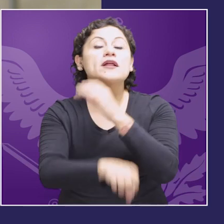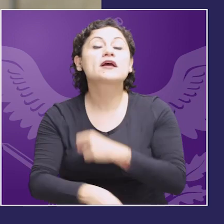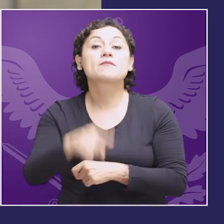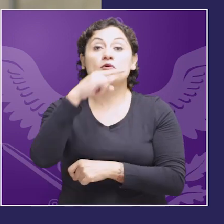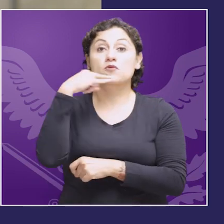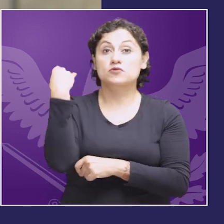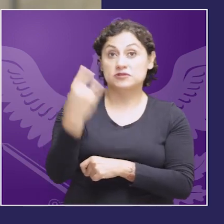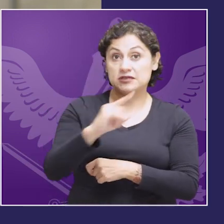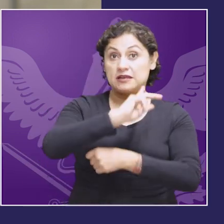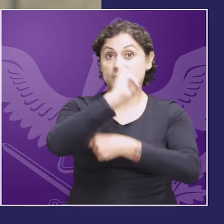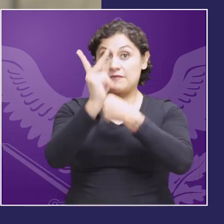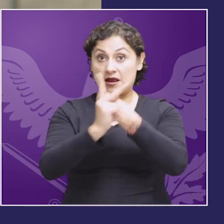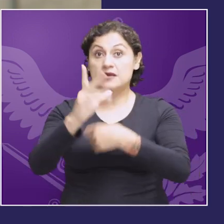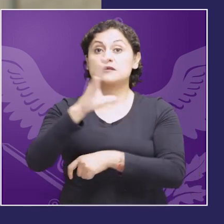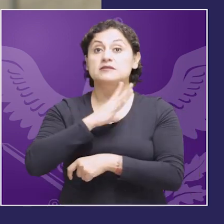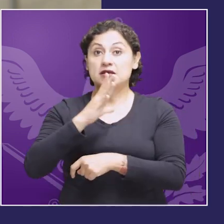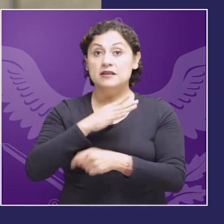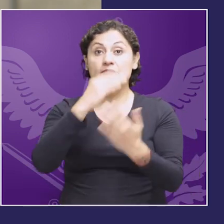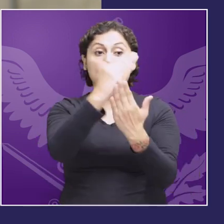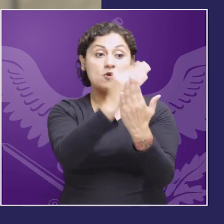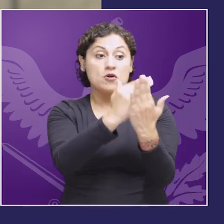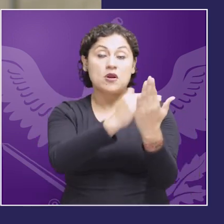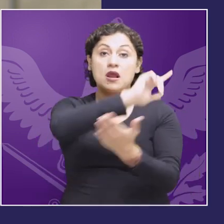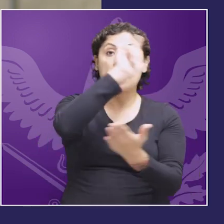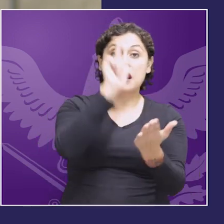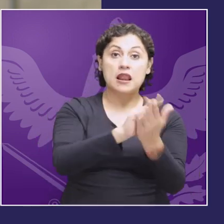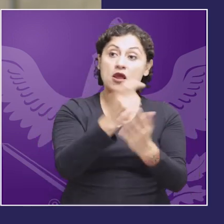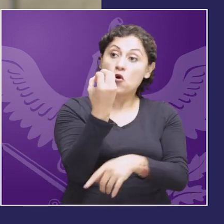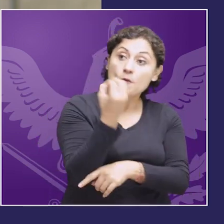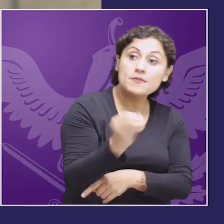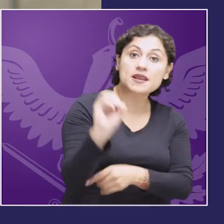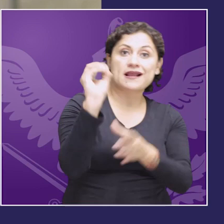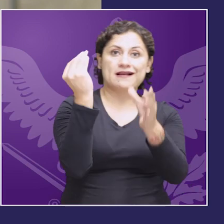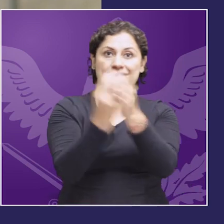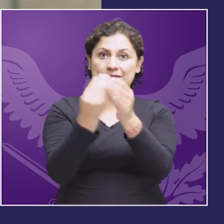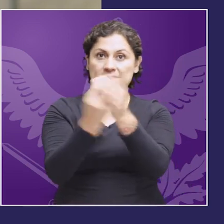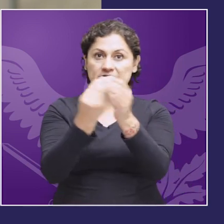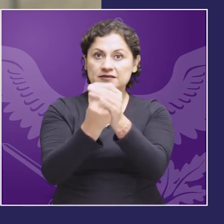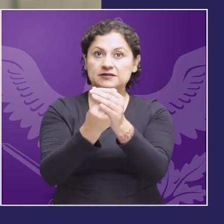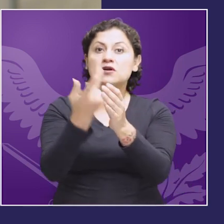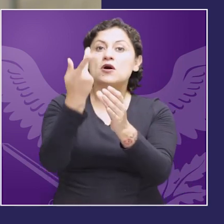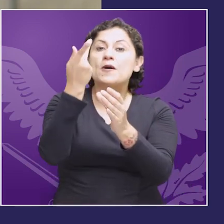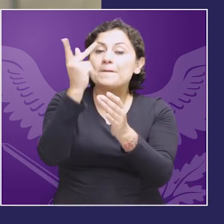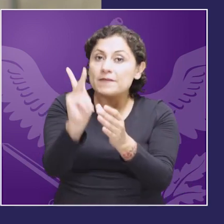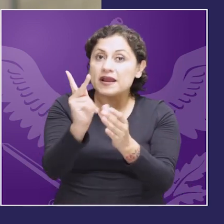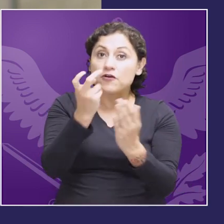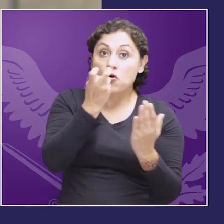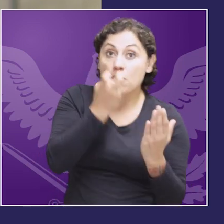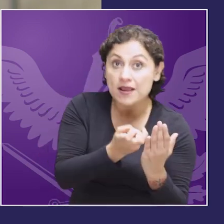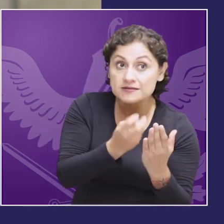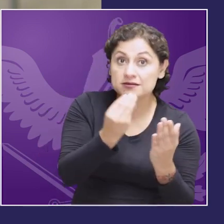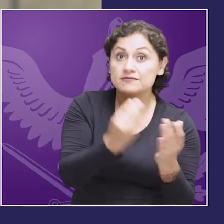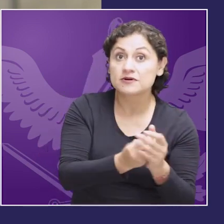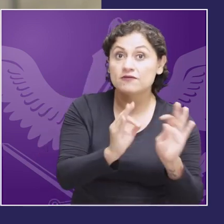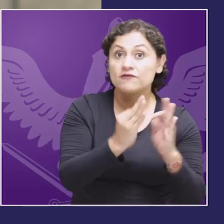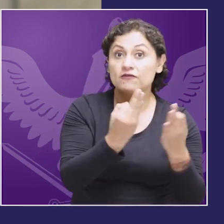contra de la ley. O sea, nosotros, por ejemplo, en Chile tenemos una academia judicial que está obligada a hacer capacitación y todos los jueces hacen capacitación,